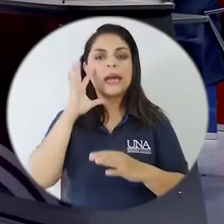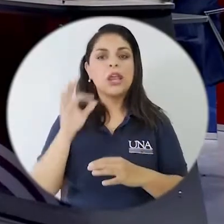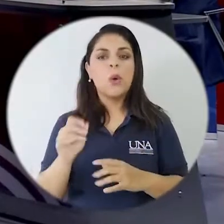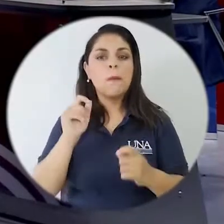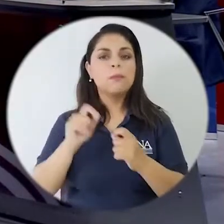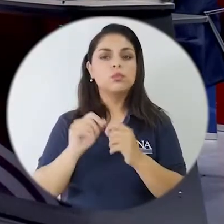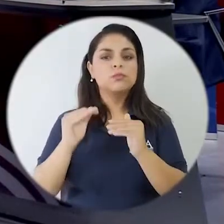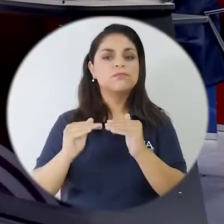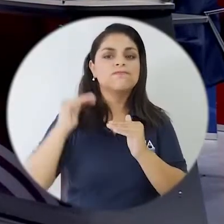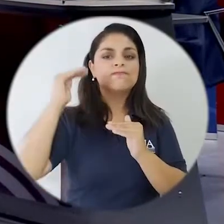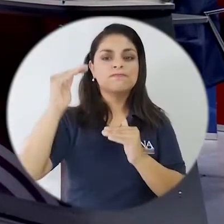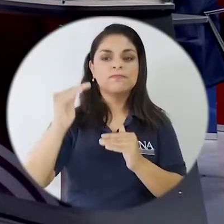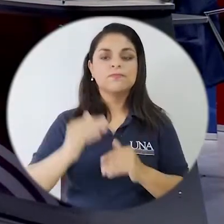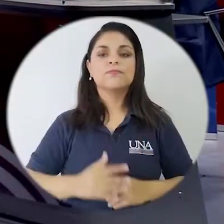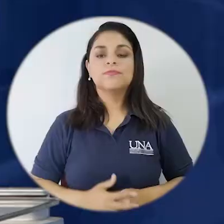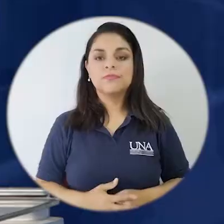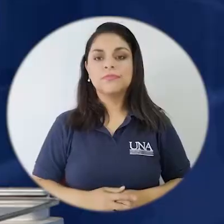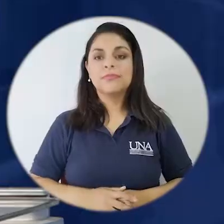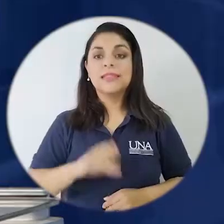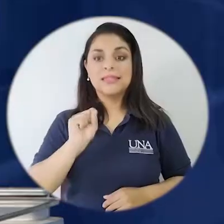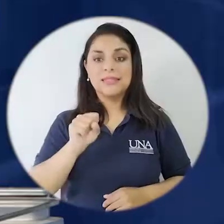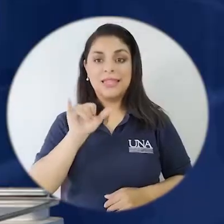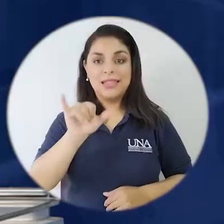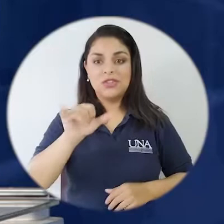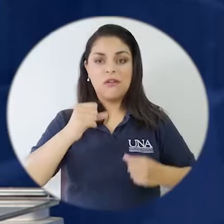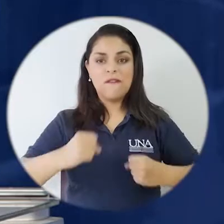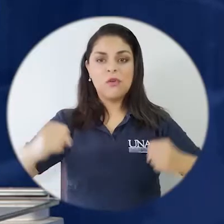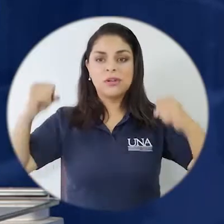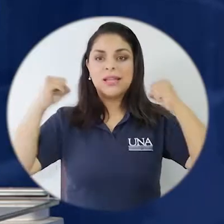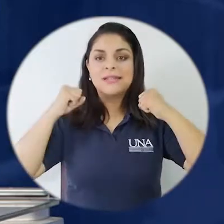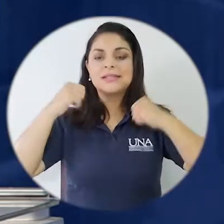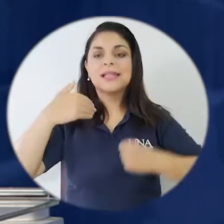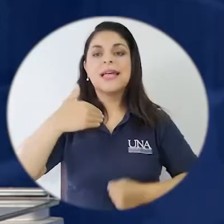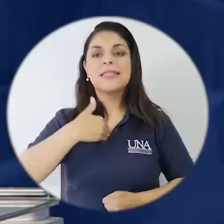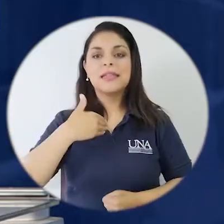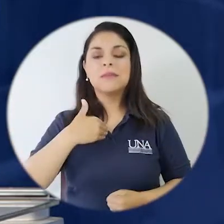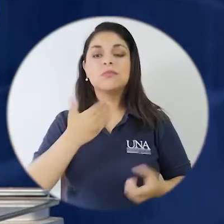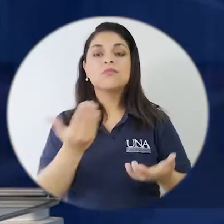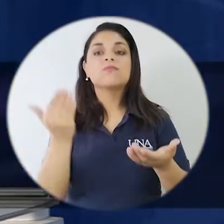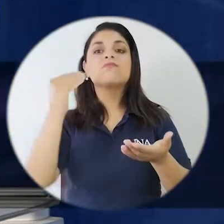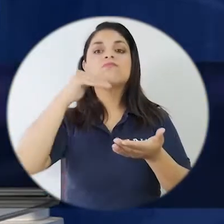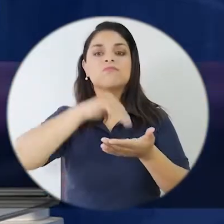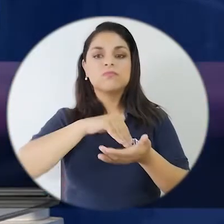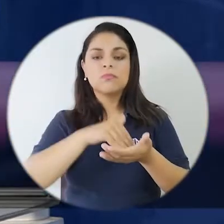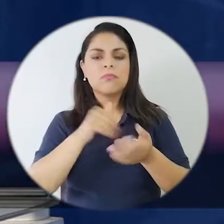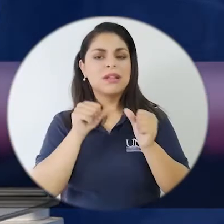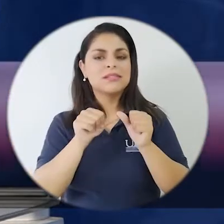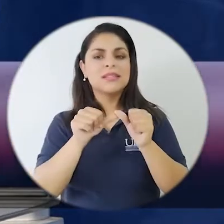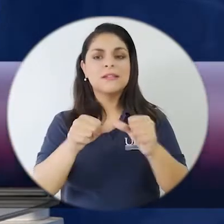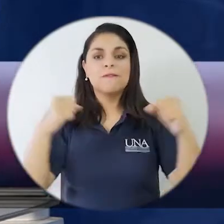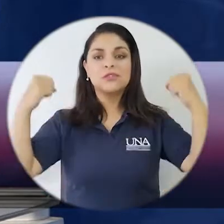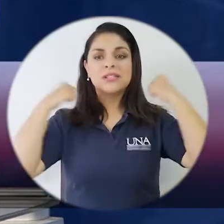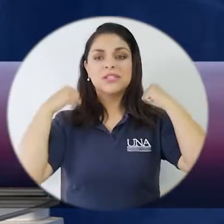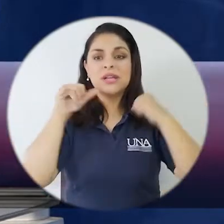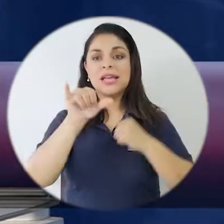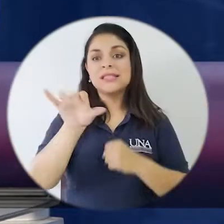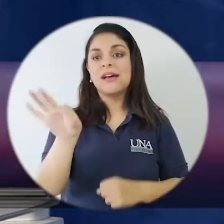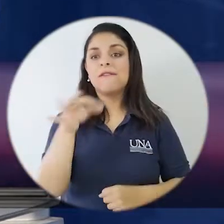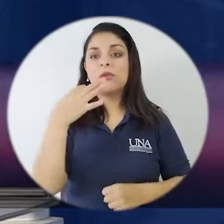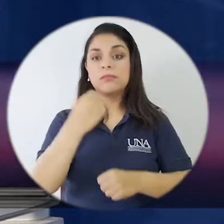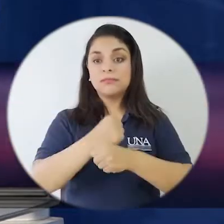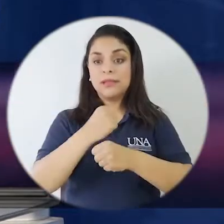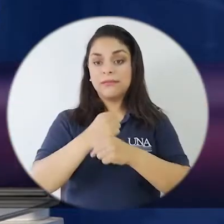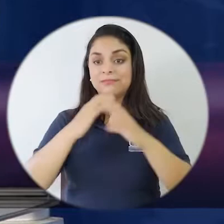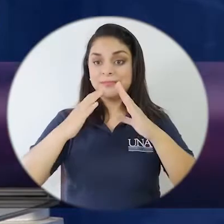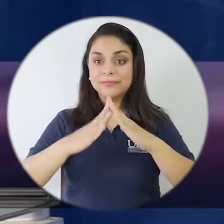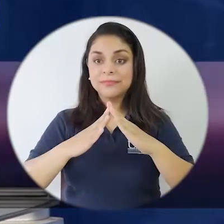los puntos más altos. Sí, son de las fortalezas que tenemos que retomar, ¿verdad? Para seguir